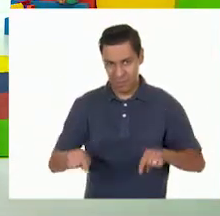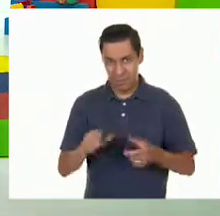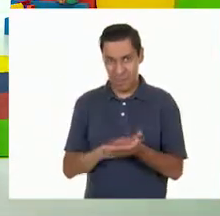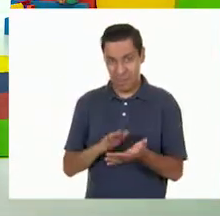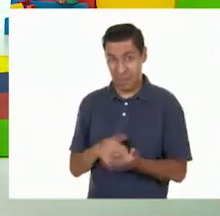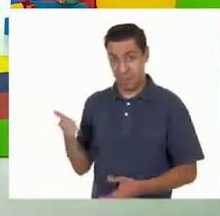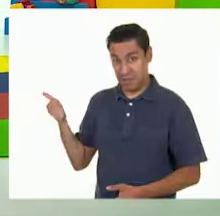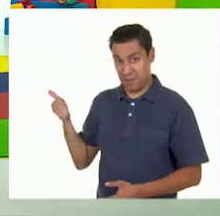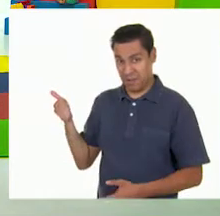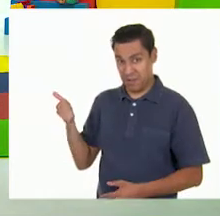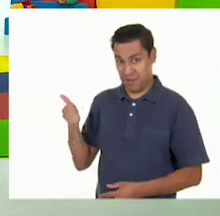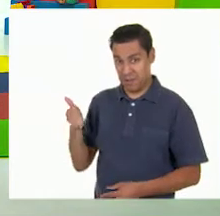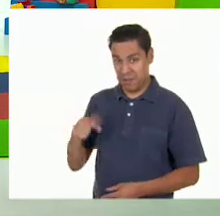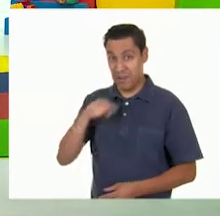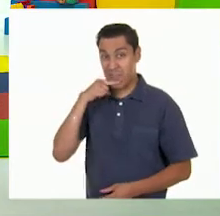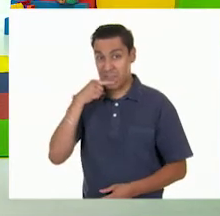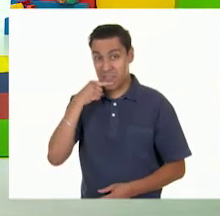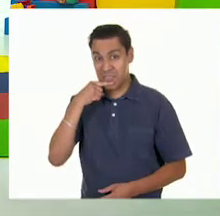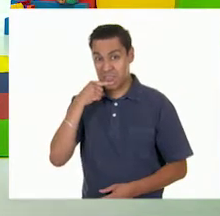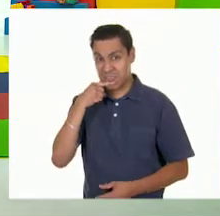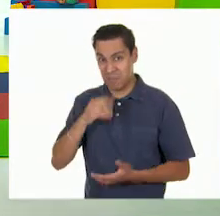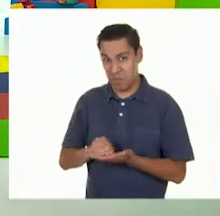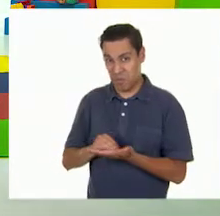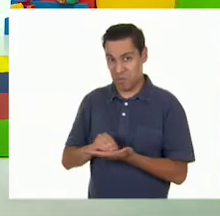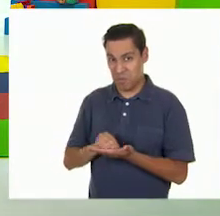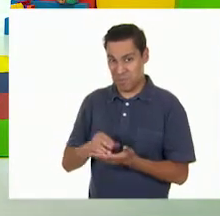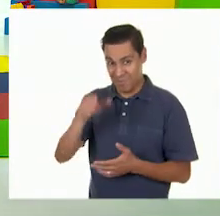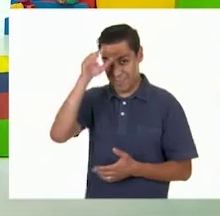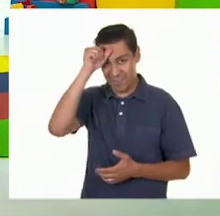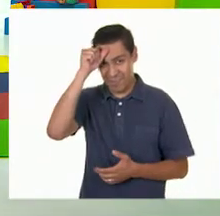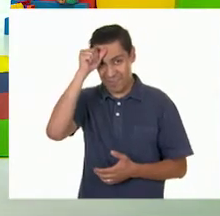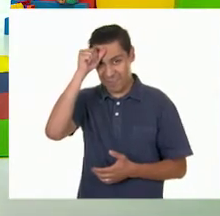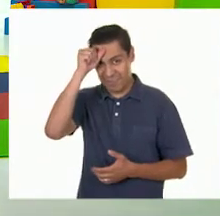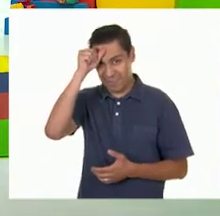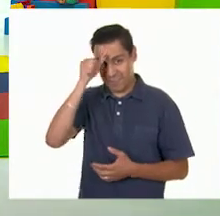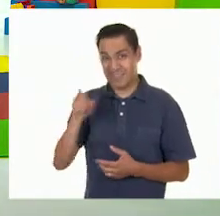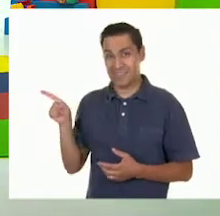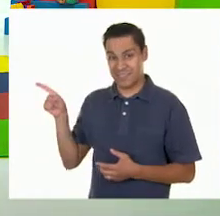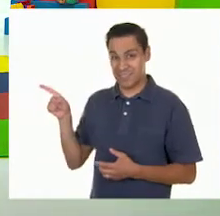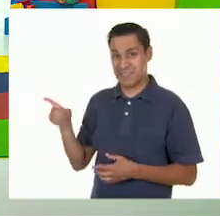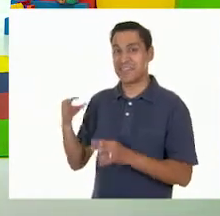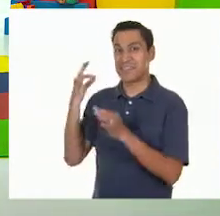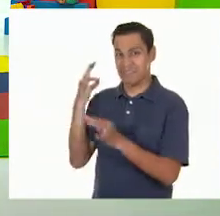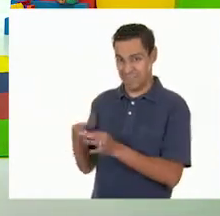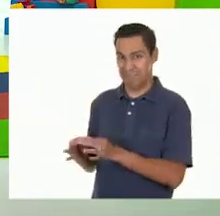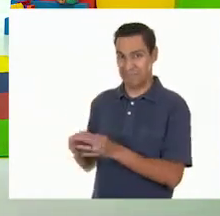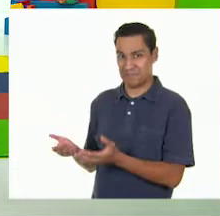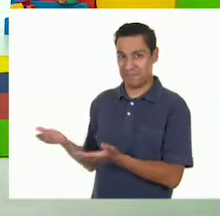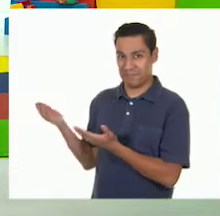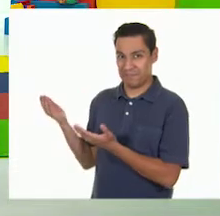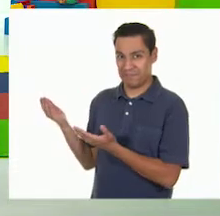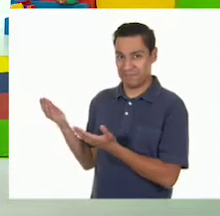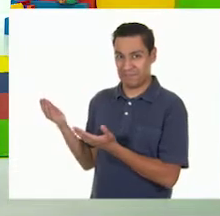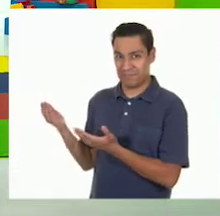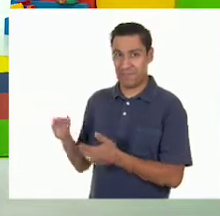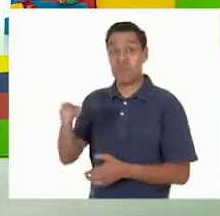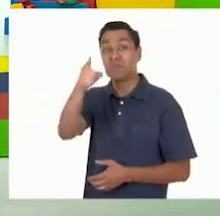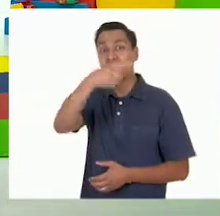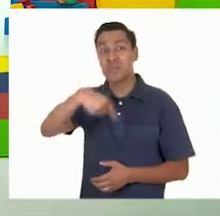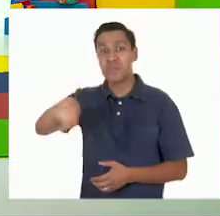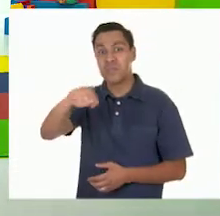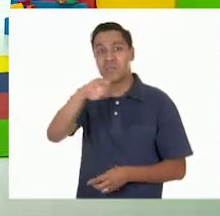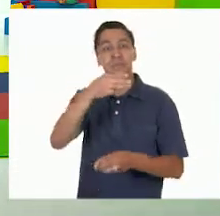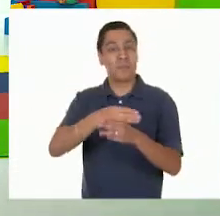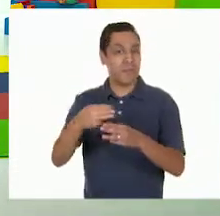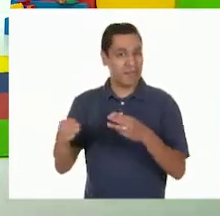hoja y un lápiz y una goma así es pues aquí tenemos un punto ustedes vayan por